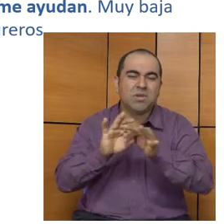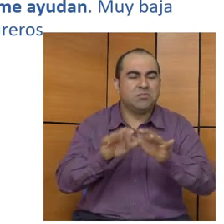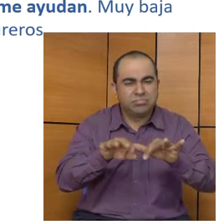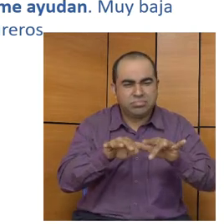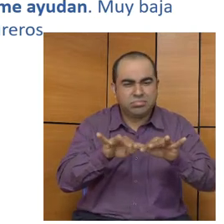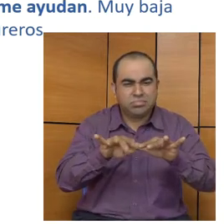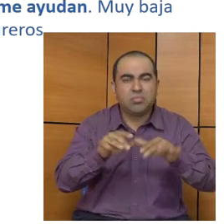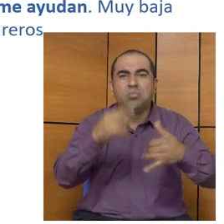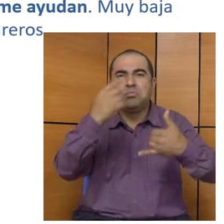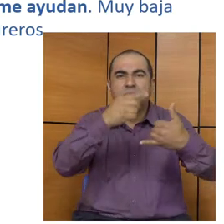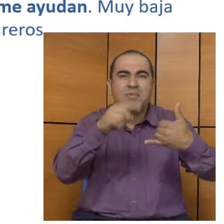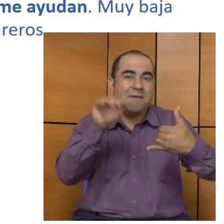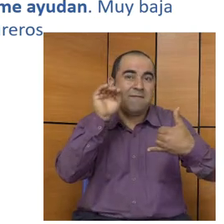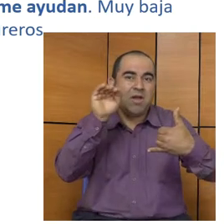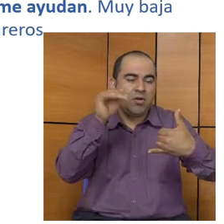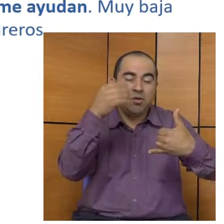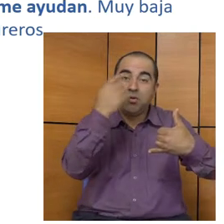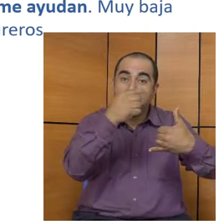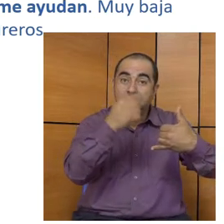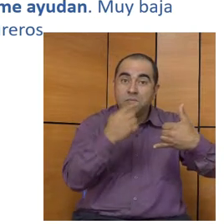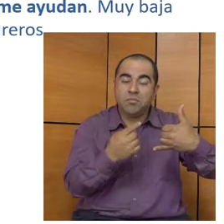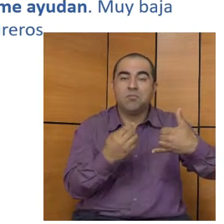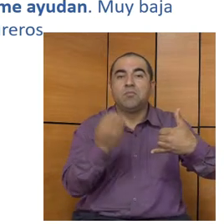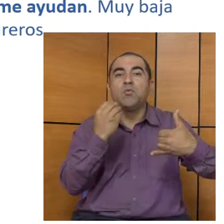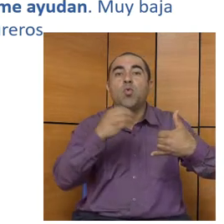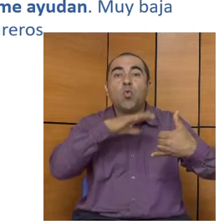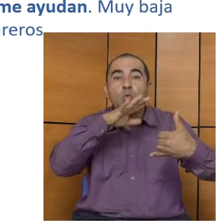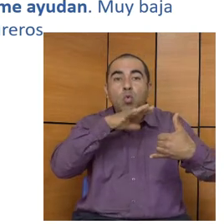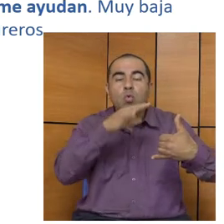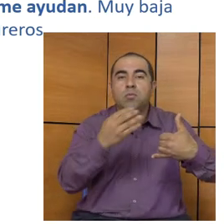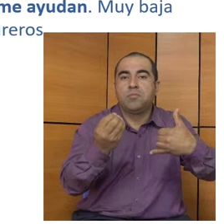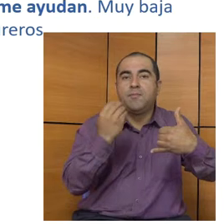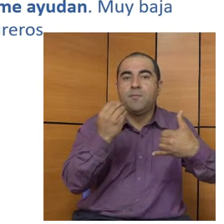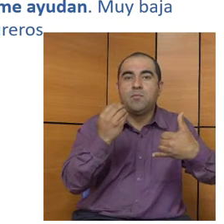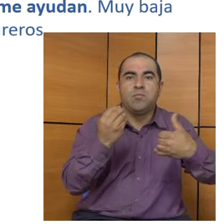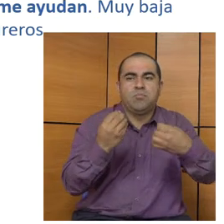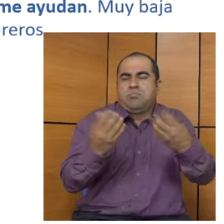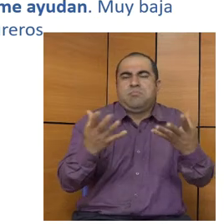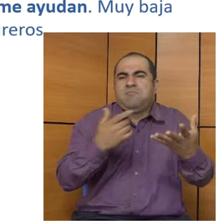de banca electrónica y lo utilizaba